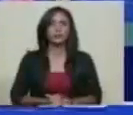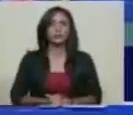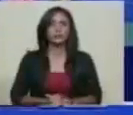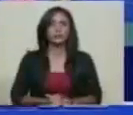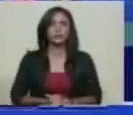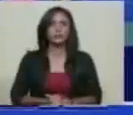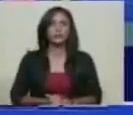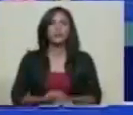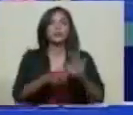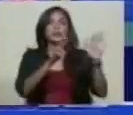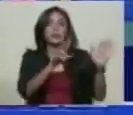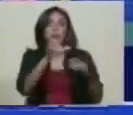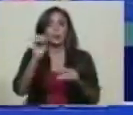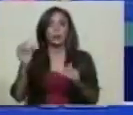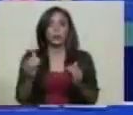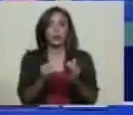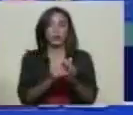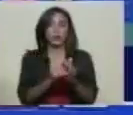730.